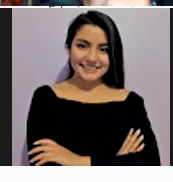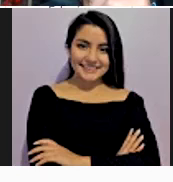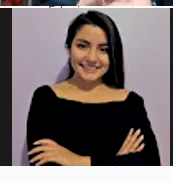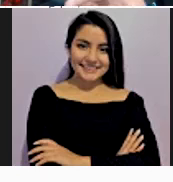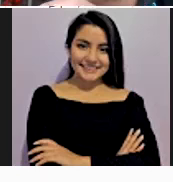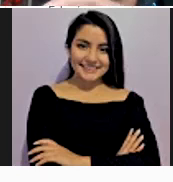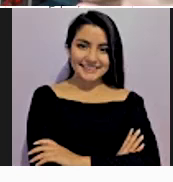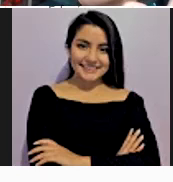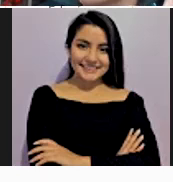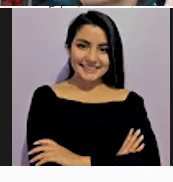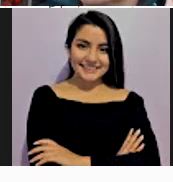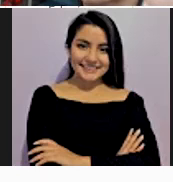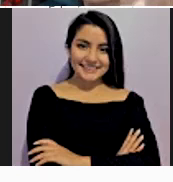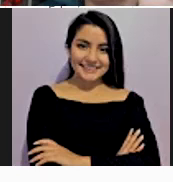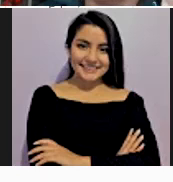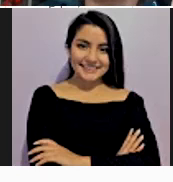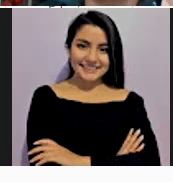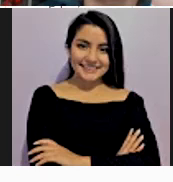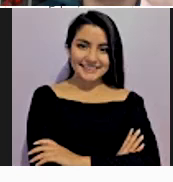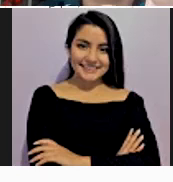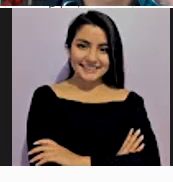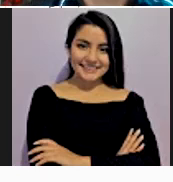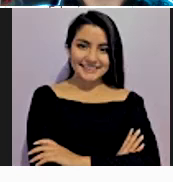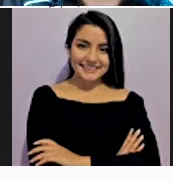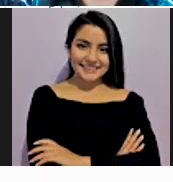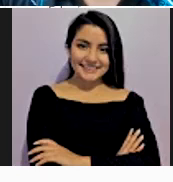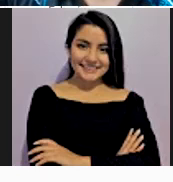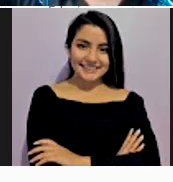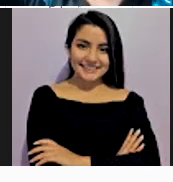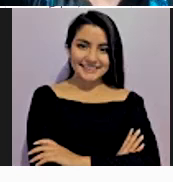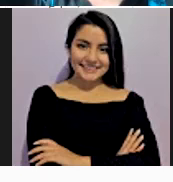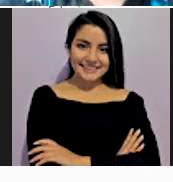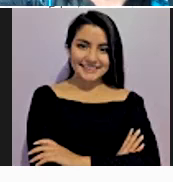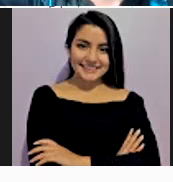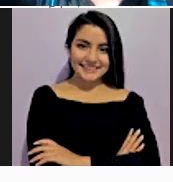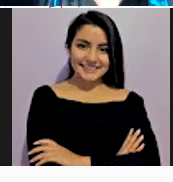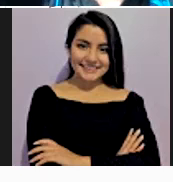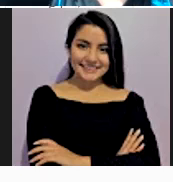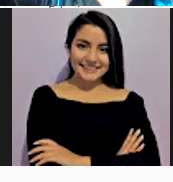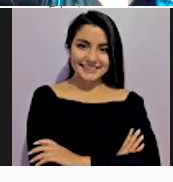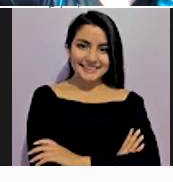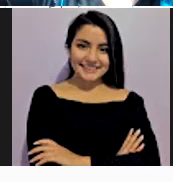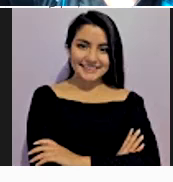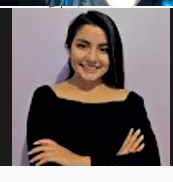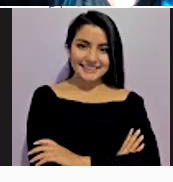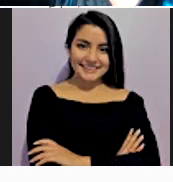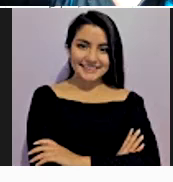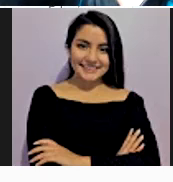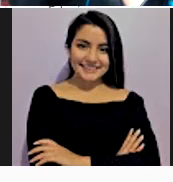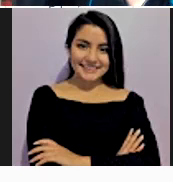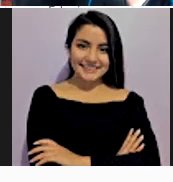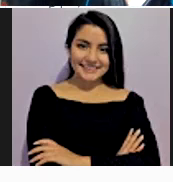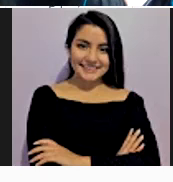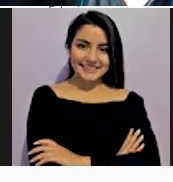que simplemente es el aforo normal que se hace, para saber qué caudal está circulando por el río en ese momento, porque